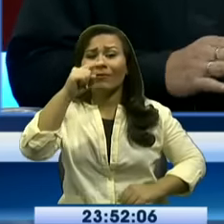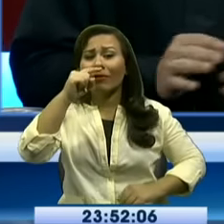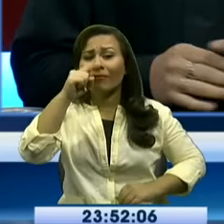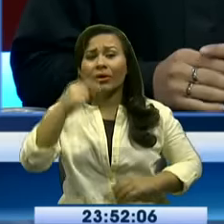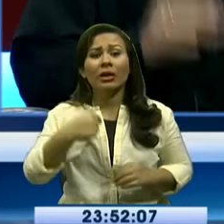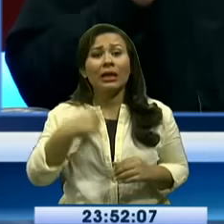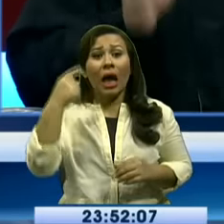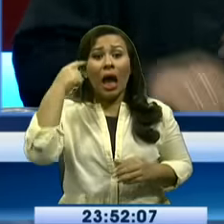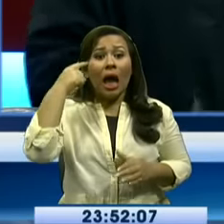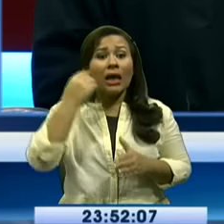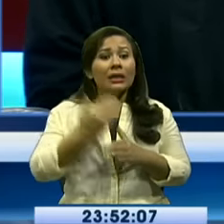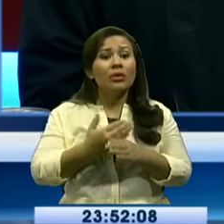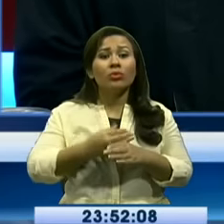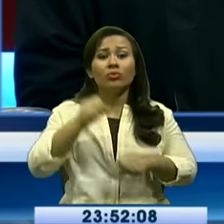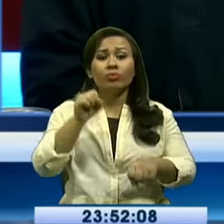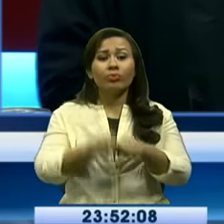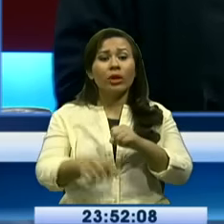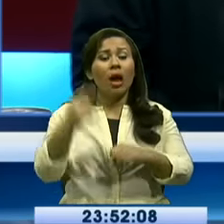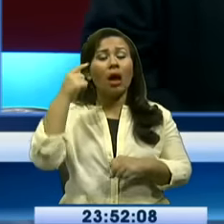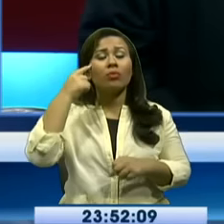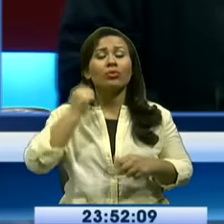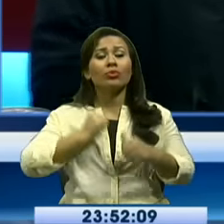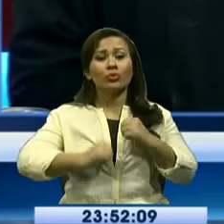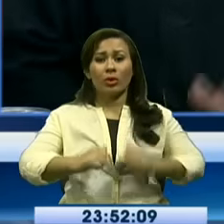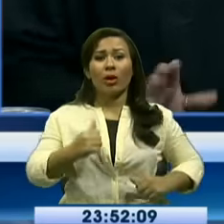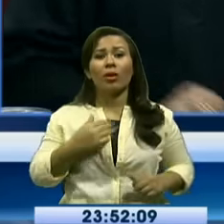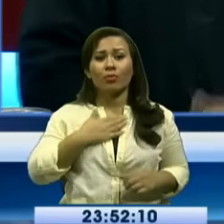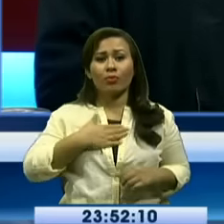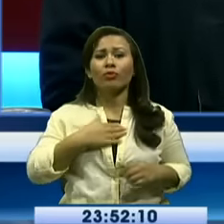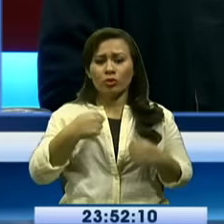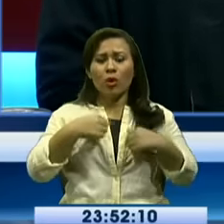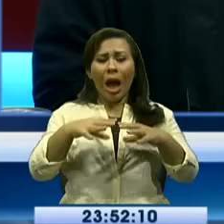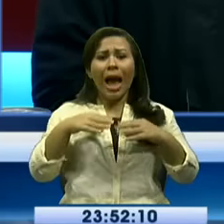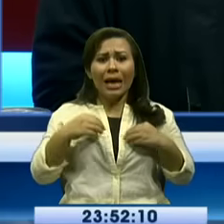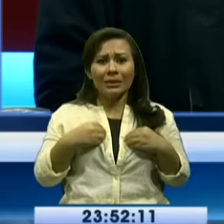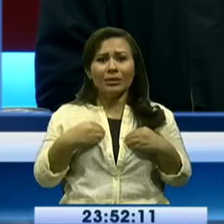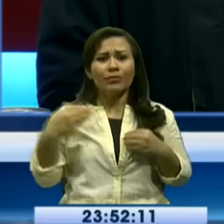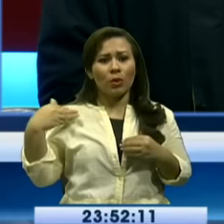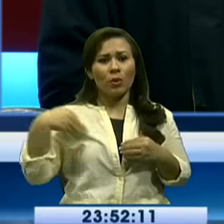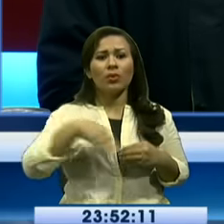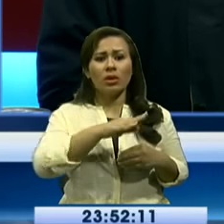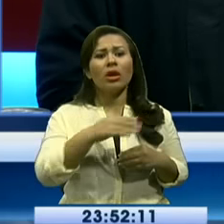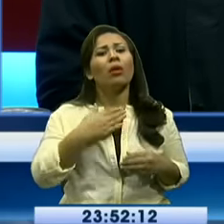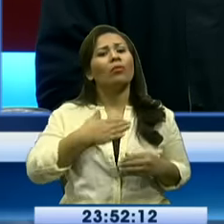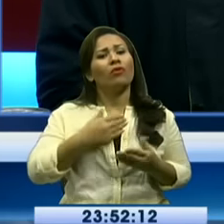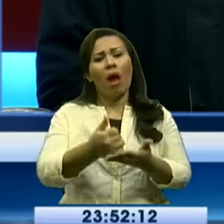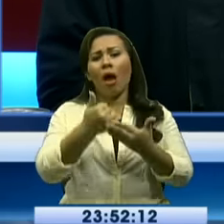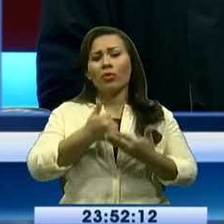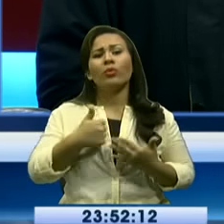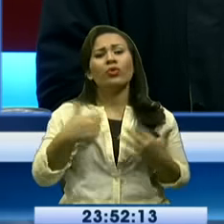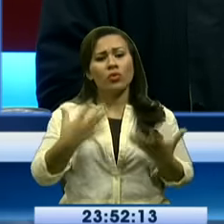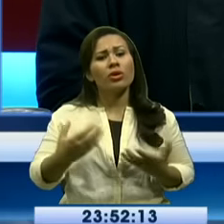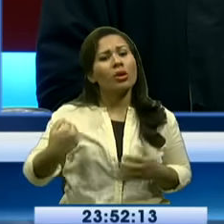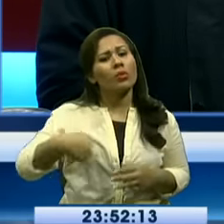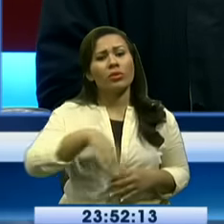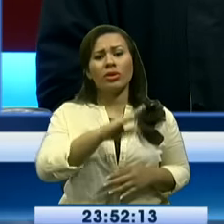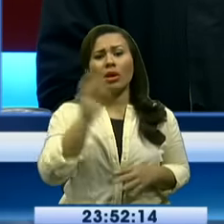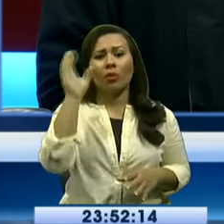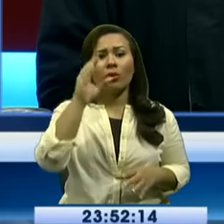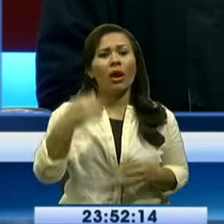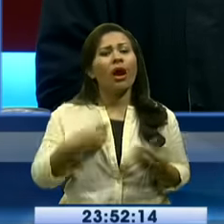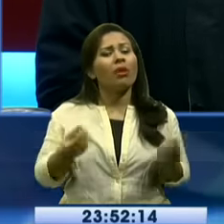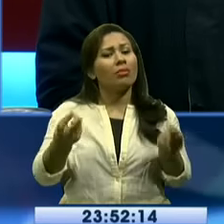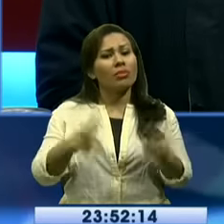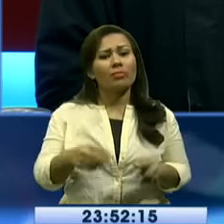algo psicológicamente traumante. Pero Julio, estoy preparado para aceptarlo. Gracias por haber confiado en nosotros y haber venido a conversarnos su drama,